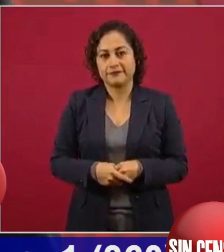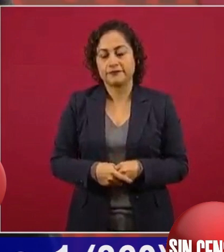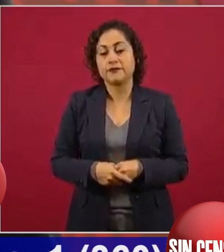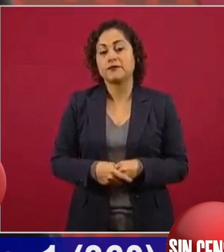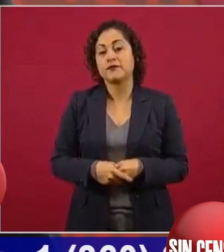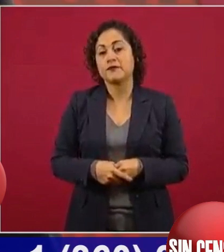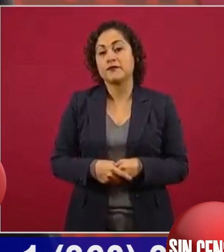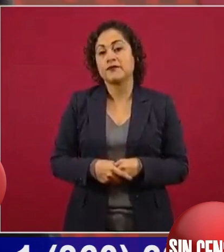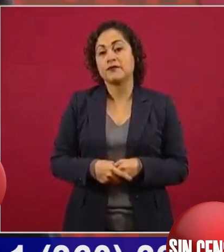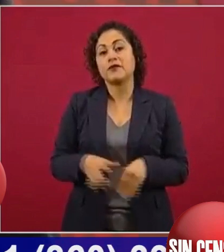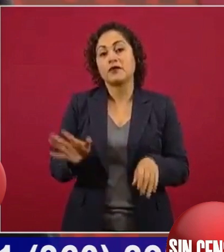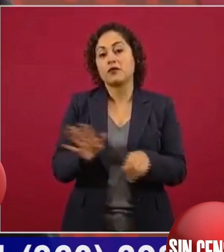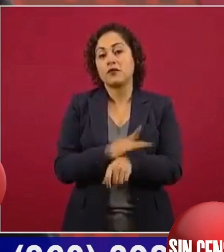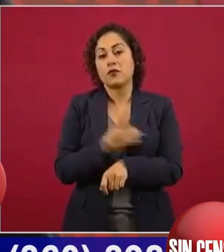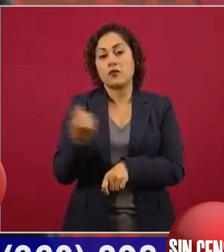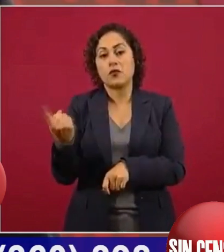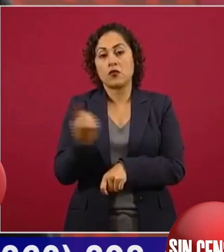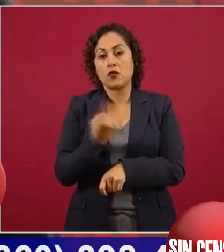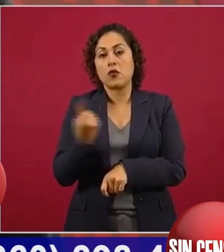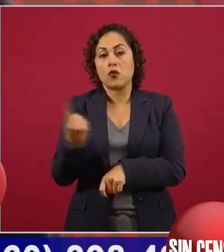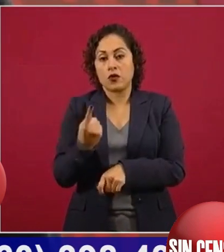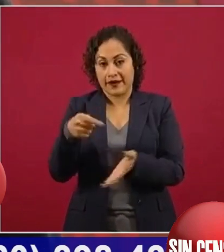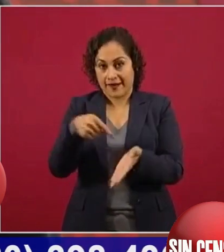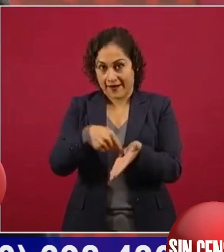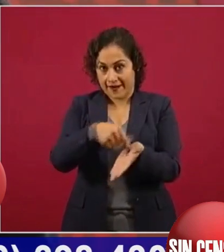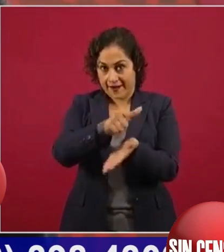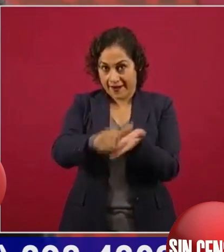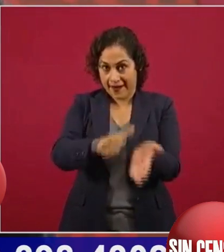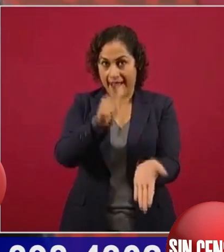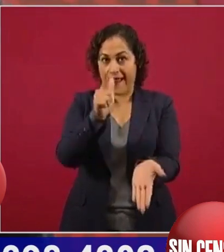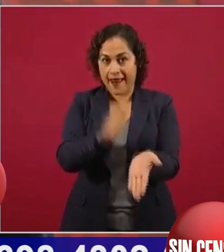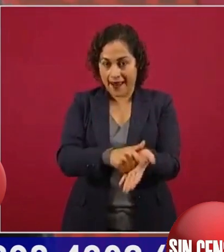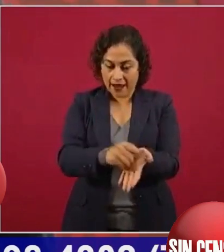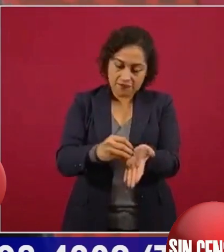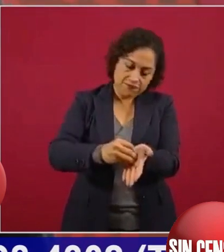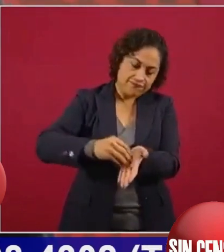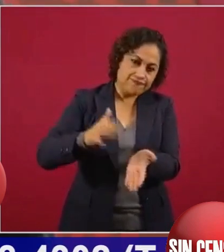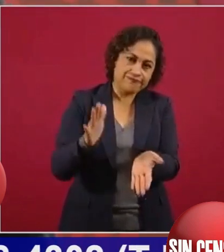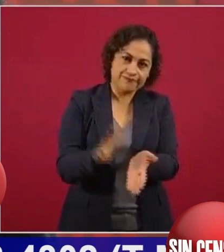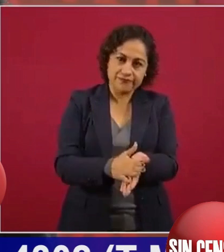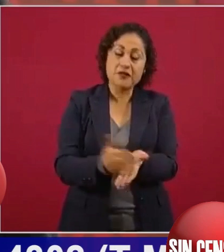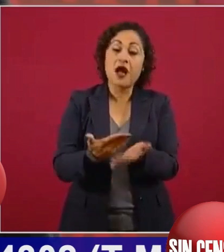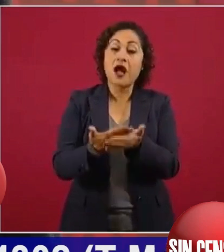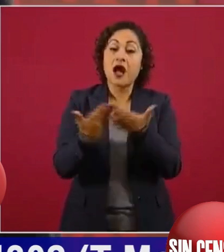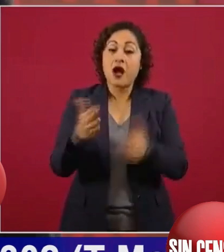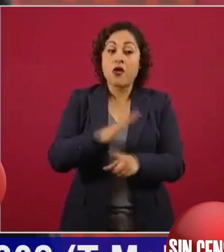ahora van a recibir los trabajadores